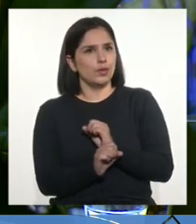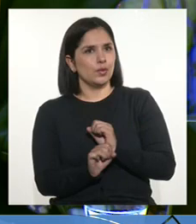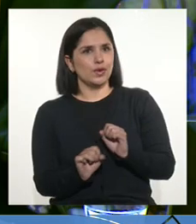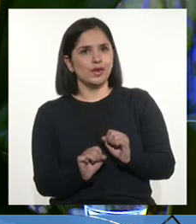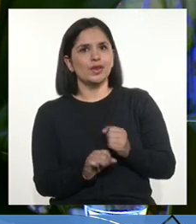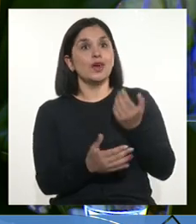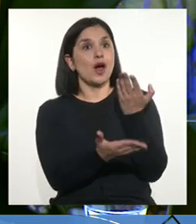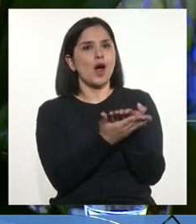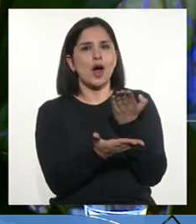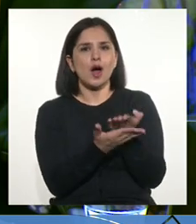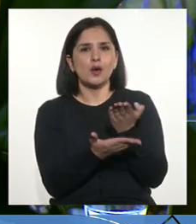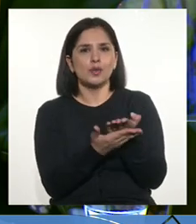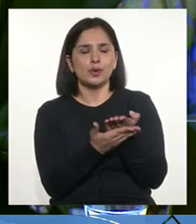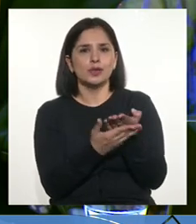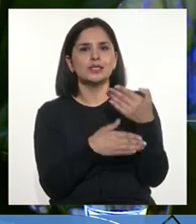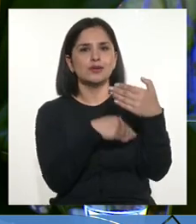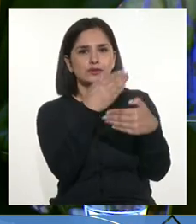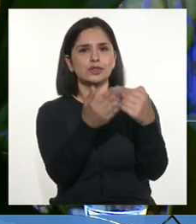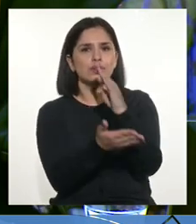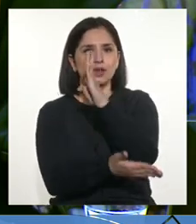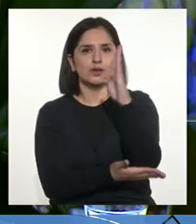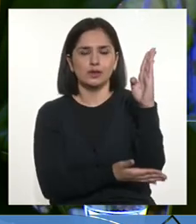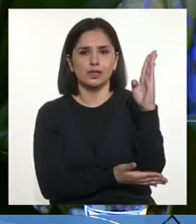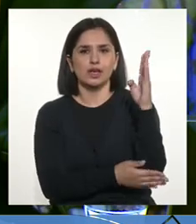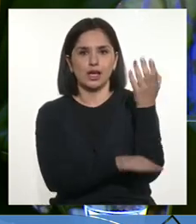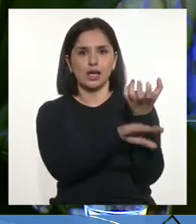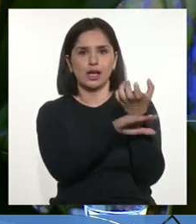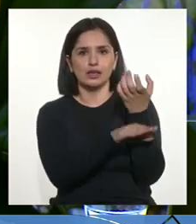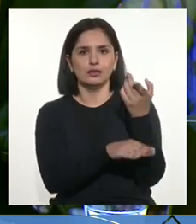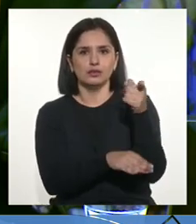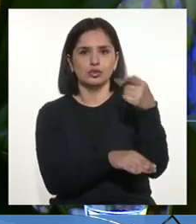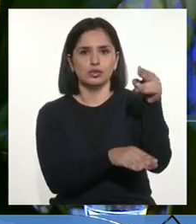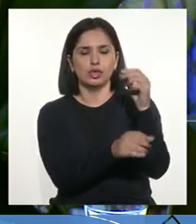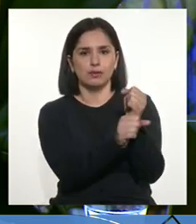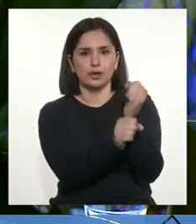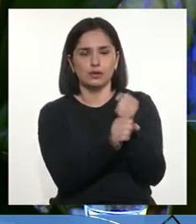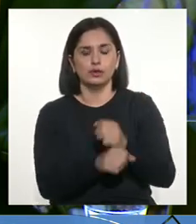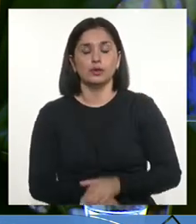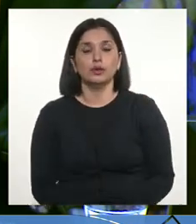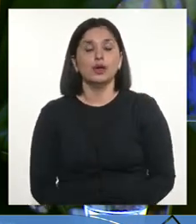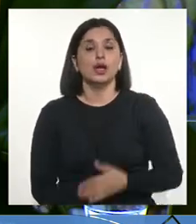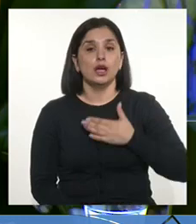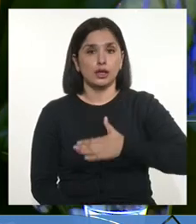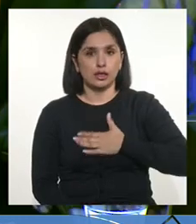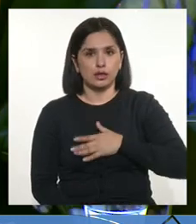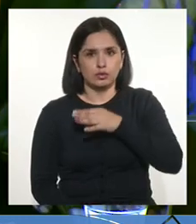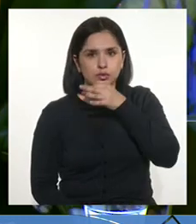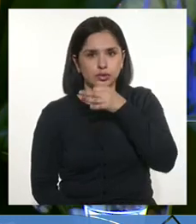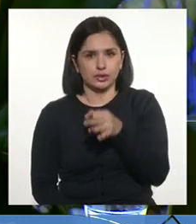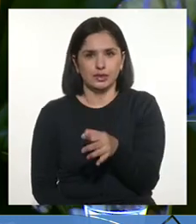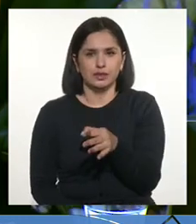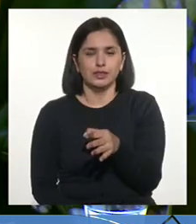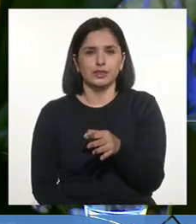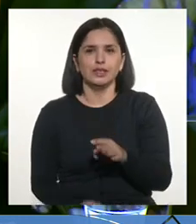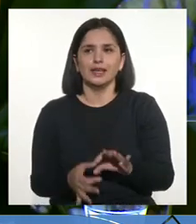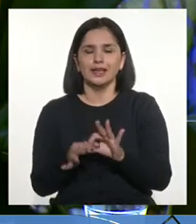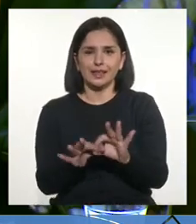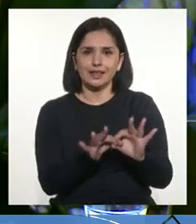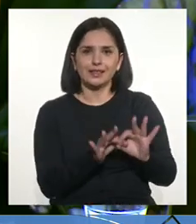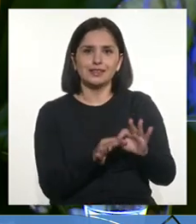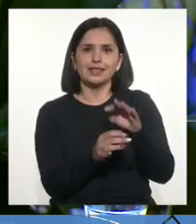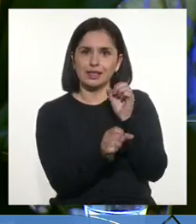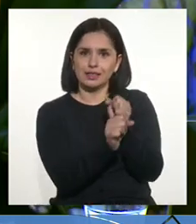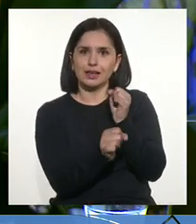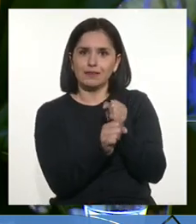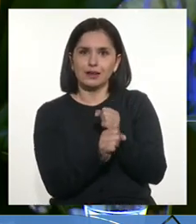mayor partido dicho eso señor presidente quiero señalar y agradecer el trabajo